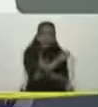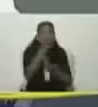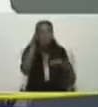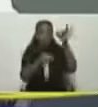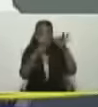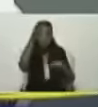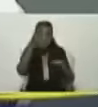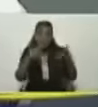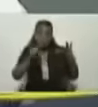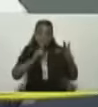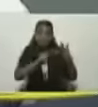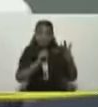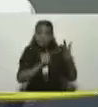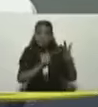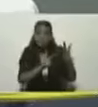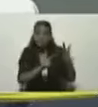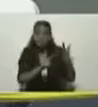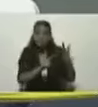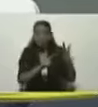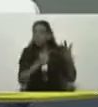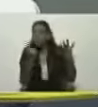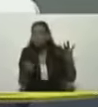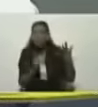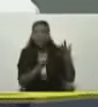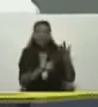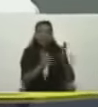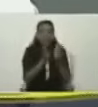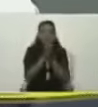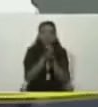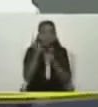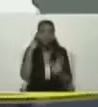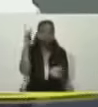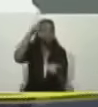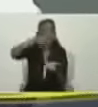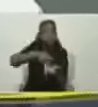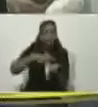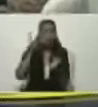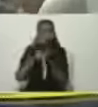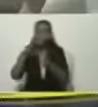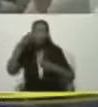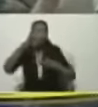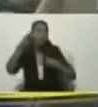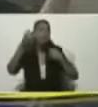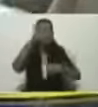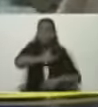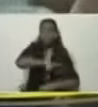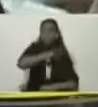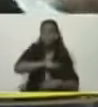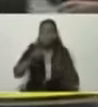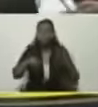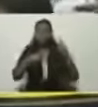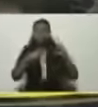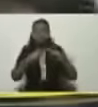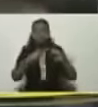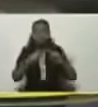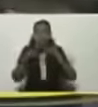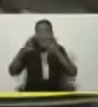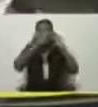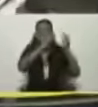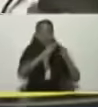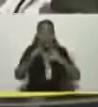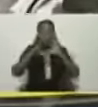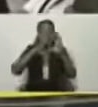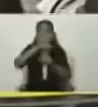justicia de género, el vértice de la mujer protagonista y participativa, el vértice de comunicación